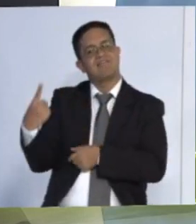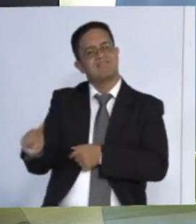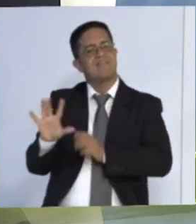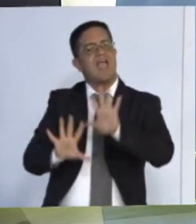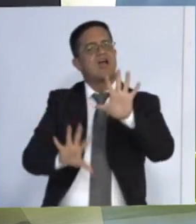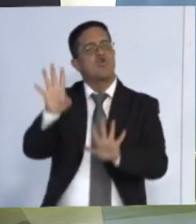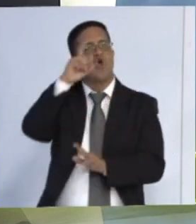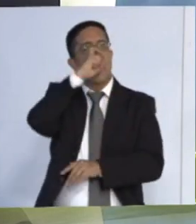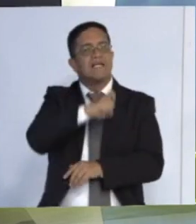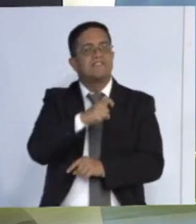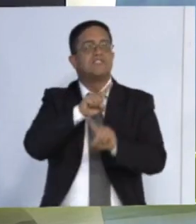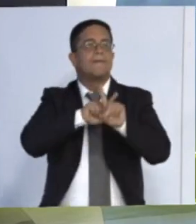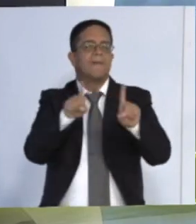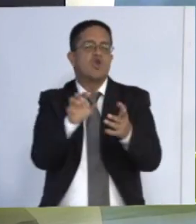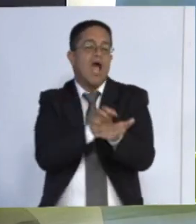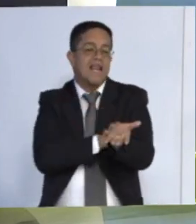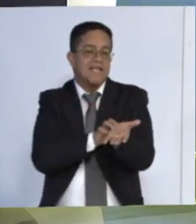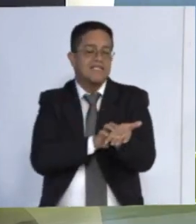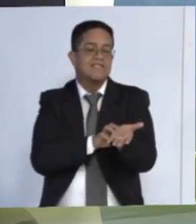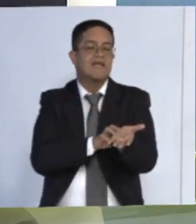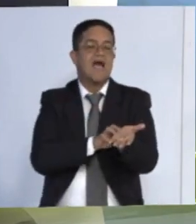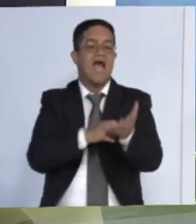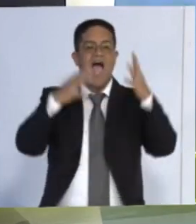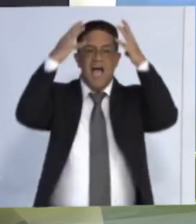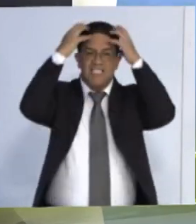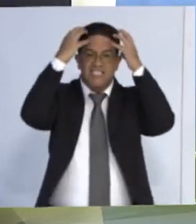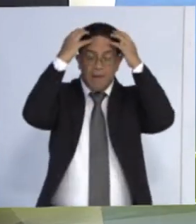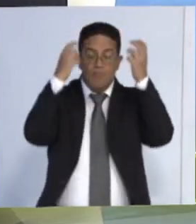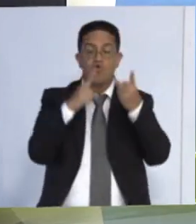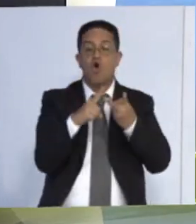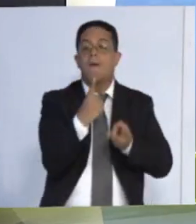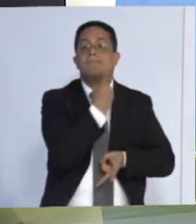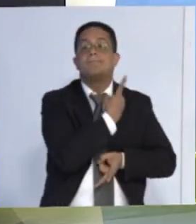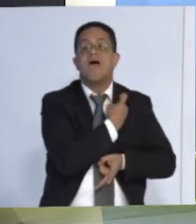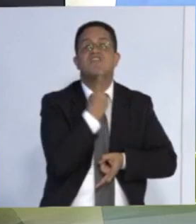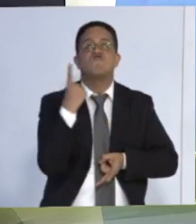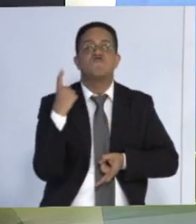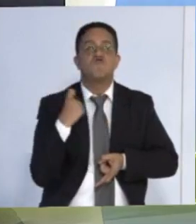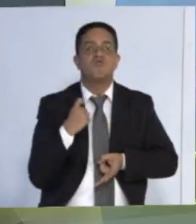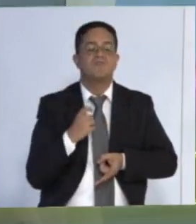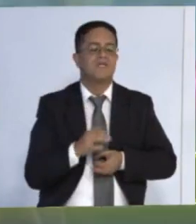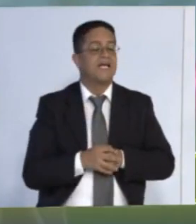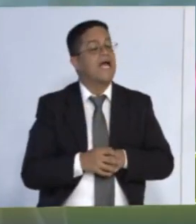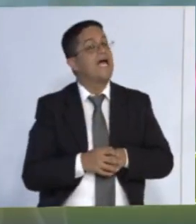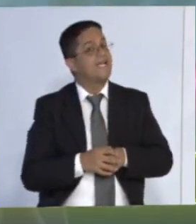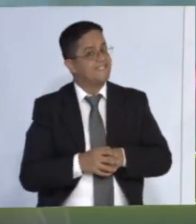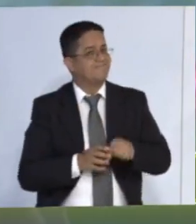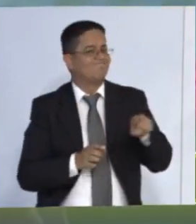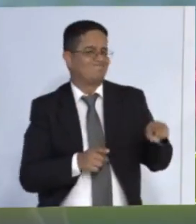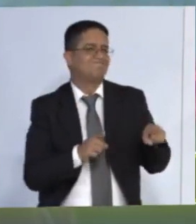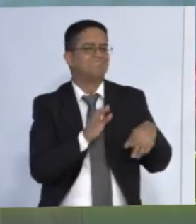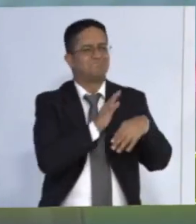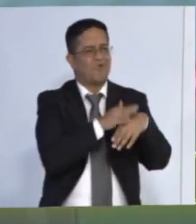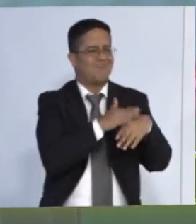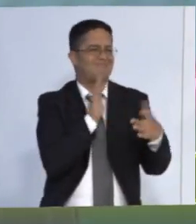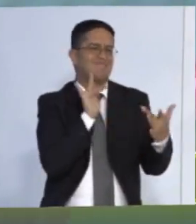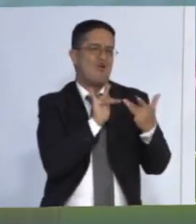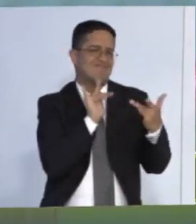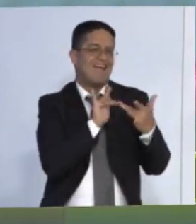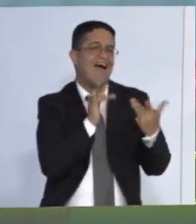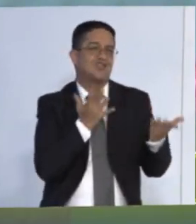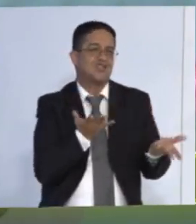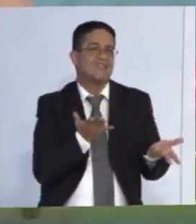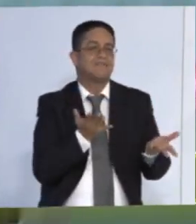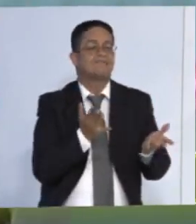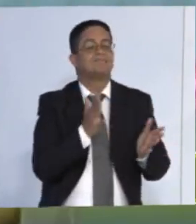es alérgica a jabón, champú, colonias. Probablemente es una dermatitis de contacto, ¿ok? O sea,